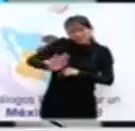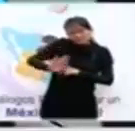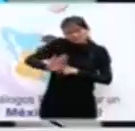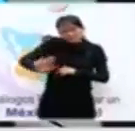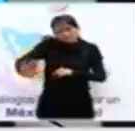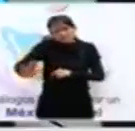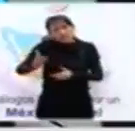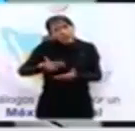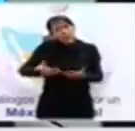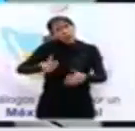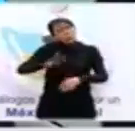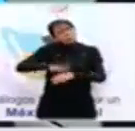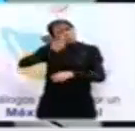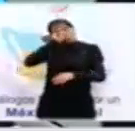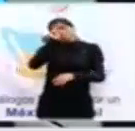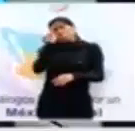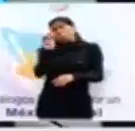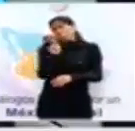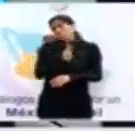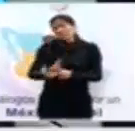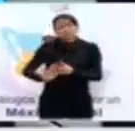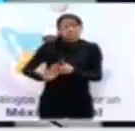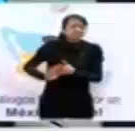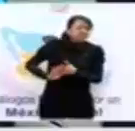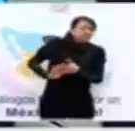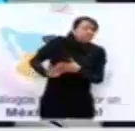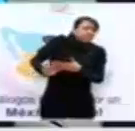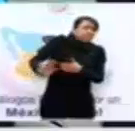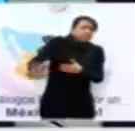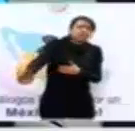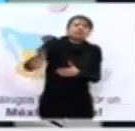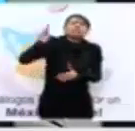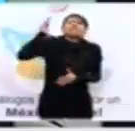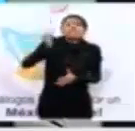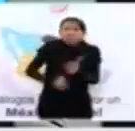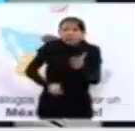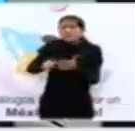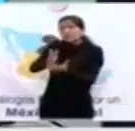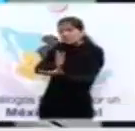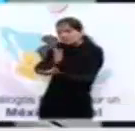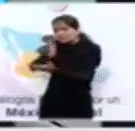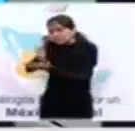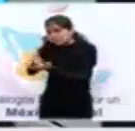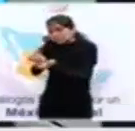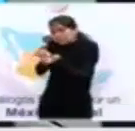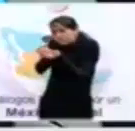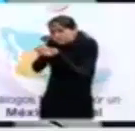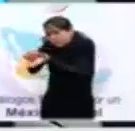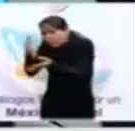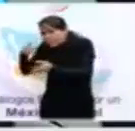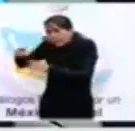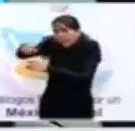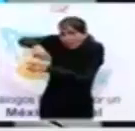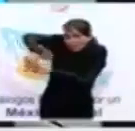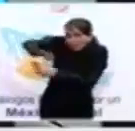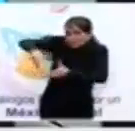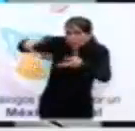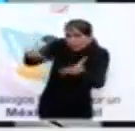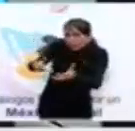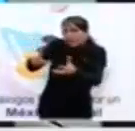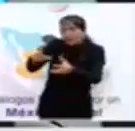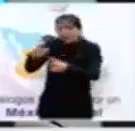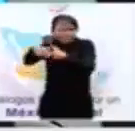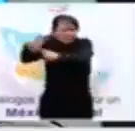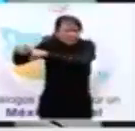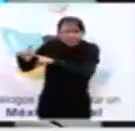rural, de llevar las comunicaciones para que se pueda realmente sacar productos agrícolas, para que tengan